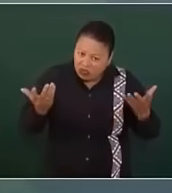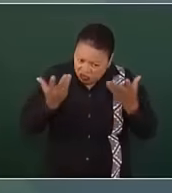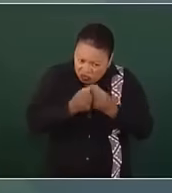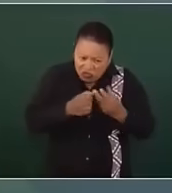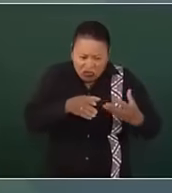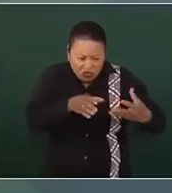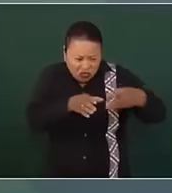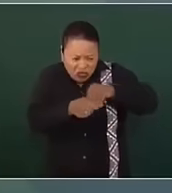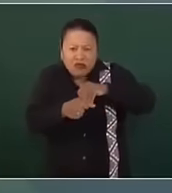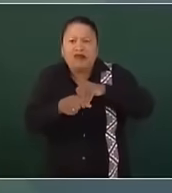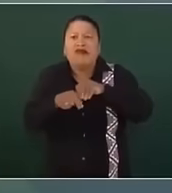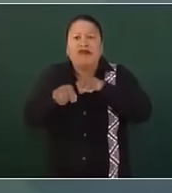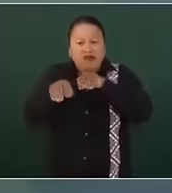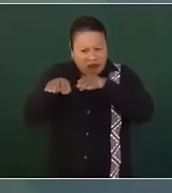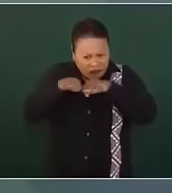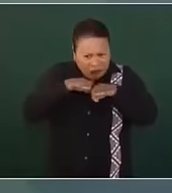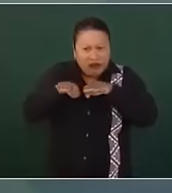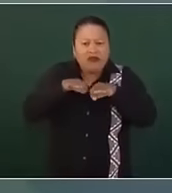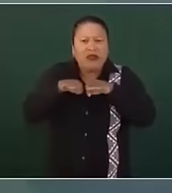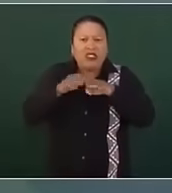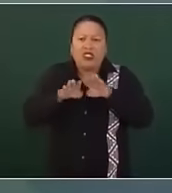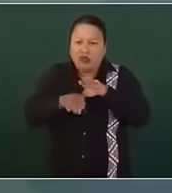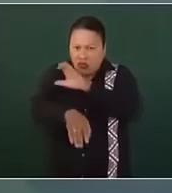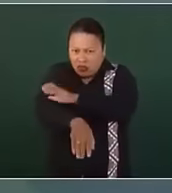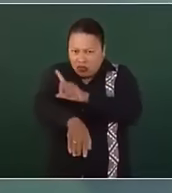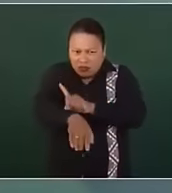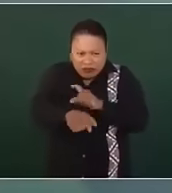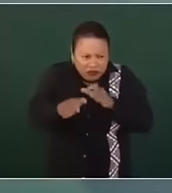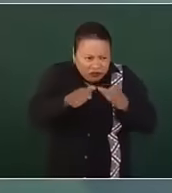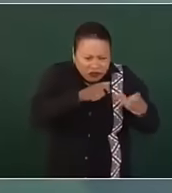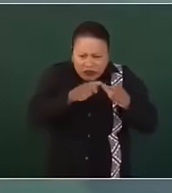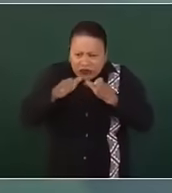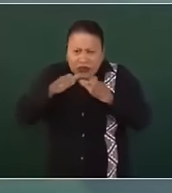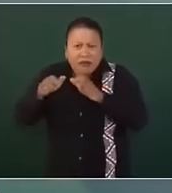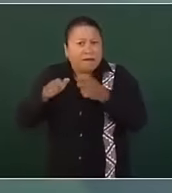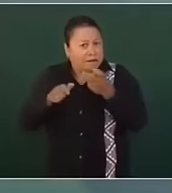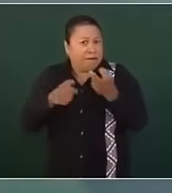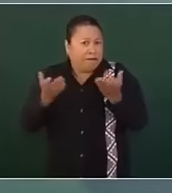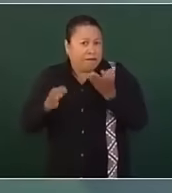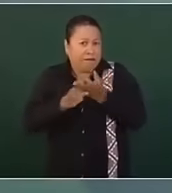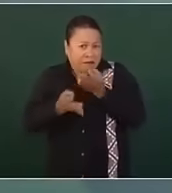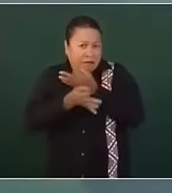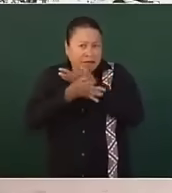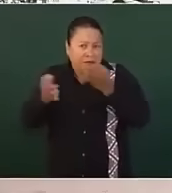forma coordinada, y eso es lo que podemos informar. Gracias, presidente.